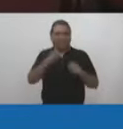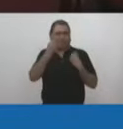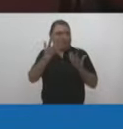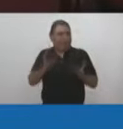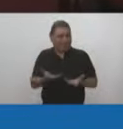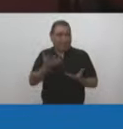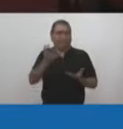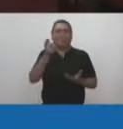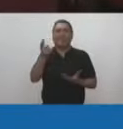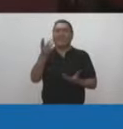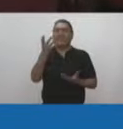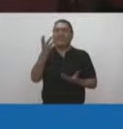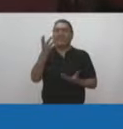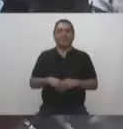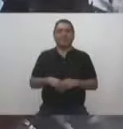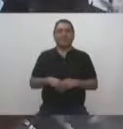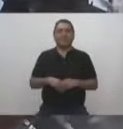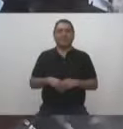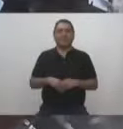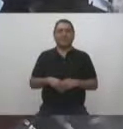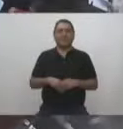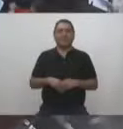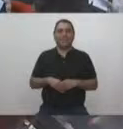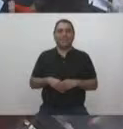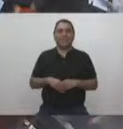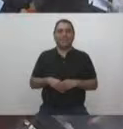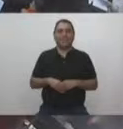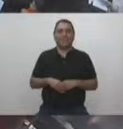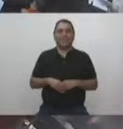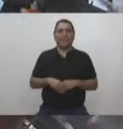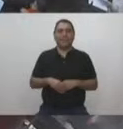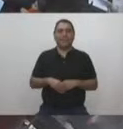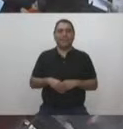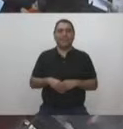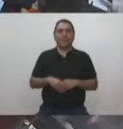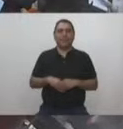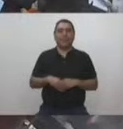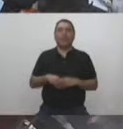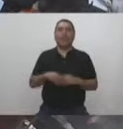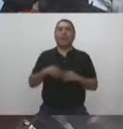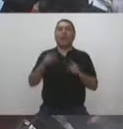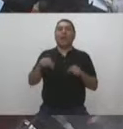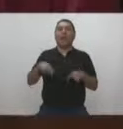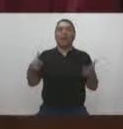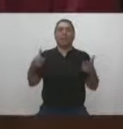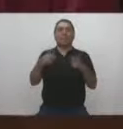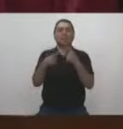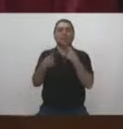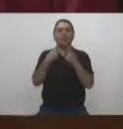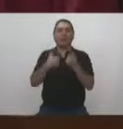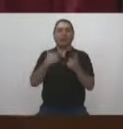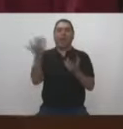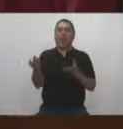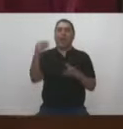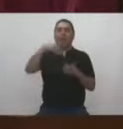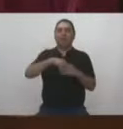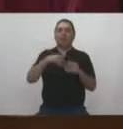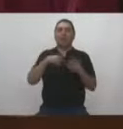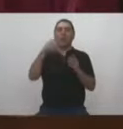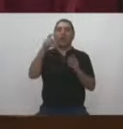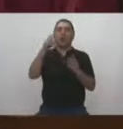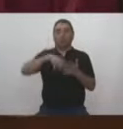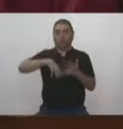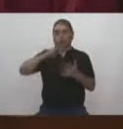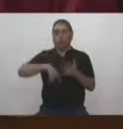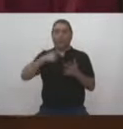abril, que usted recién relató, a mano alzada, donde se incrementaron las dietas a partir del mes de mayo, que fue un acuerdo